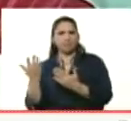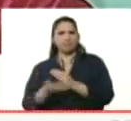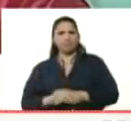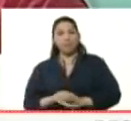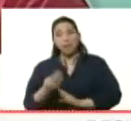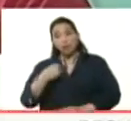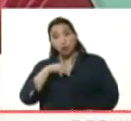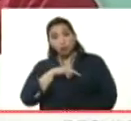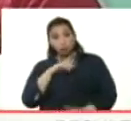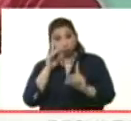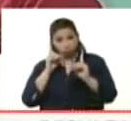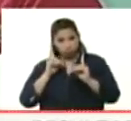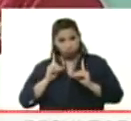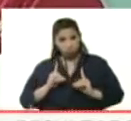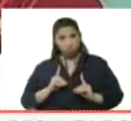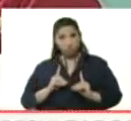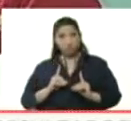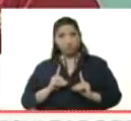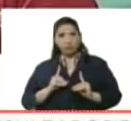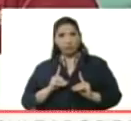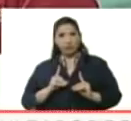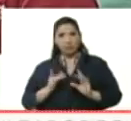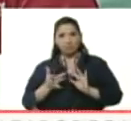Nosotros decidimos